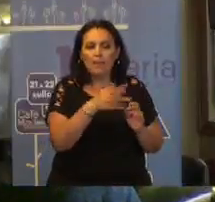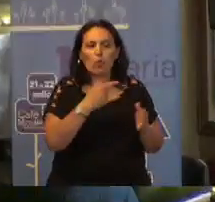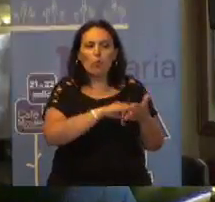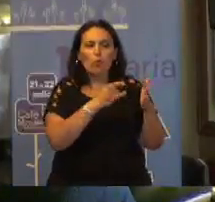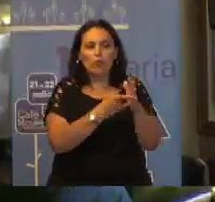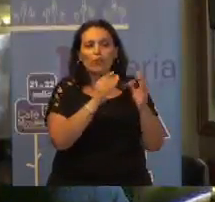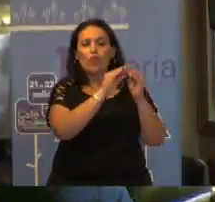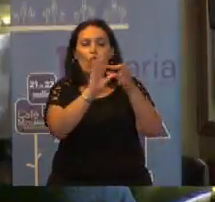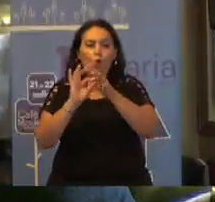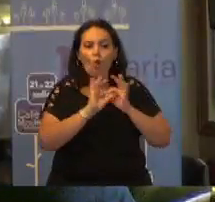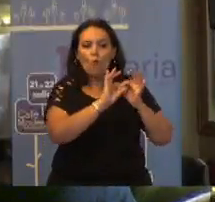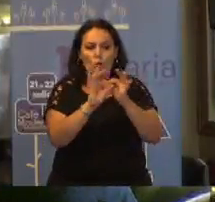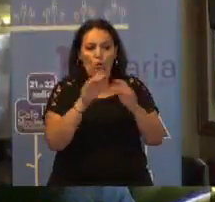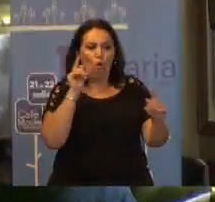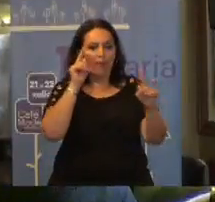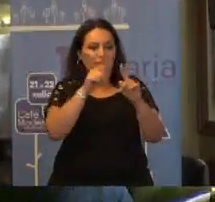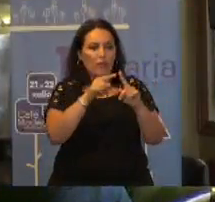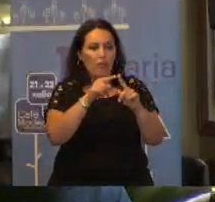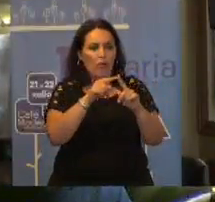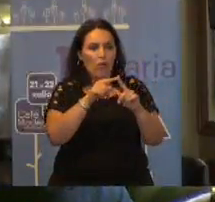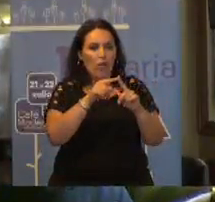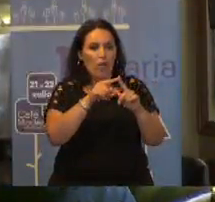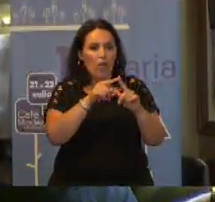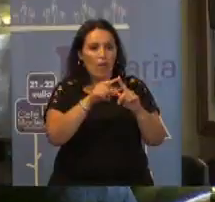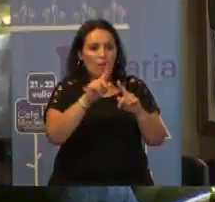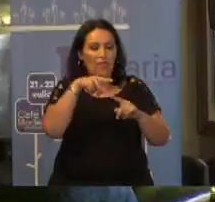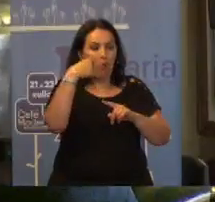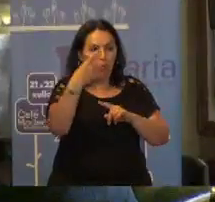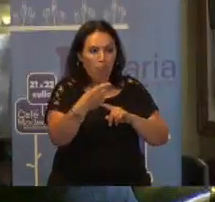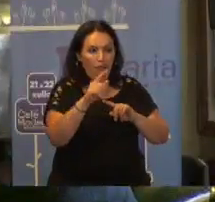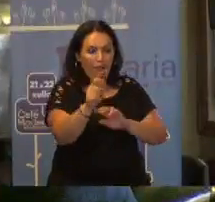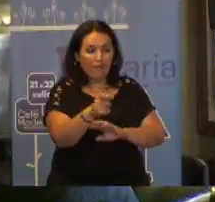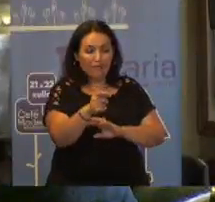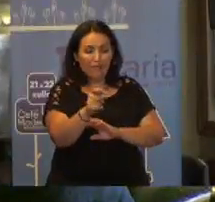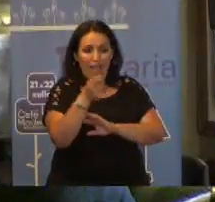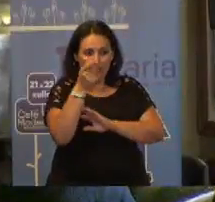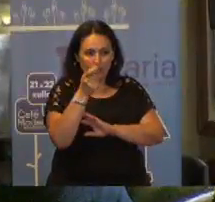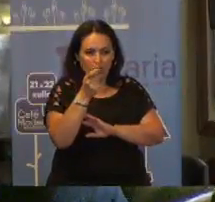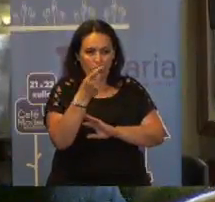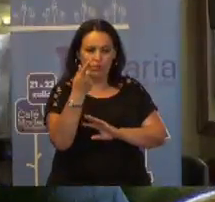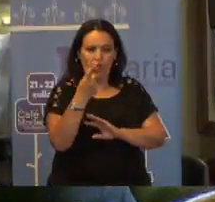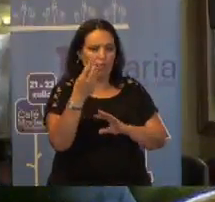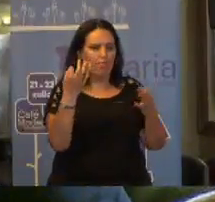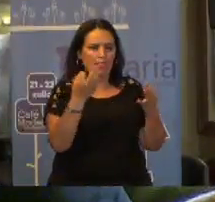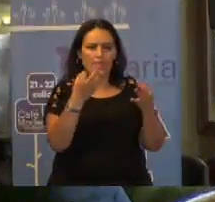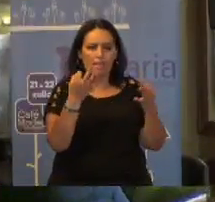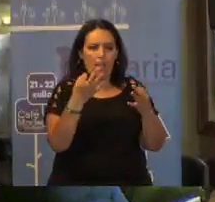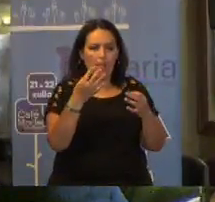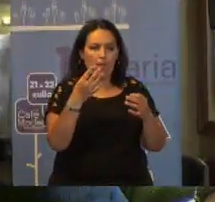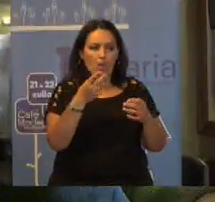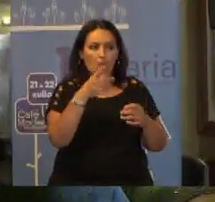campos, na práctica van a ter moi difícil, por non dicir imposible. Entón, vos animo a que tus